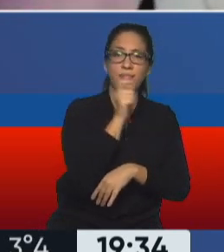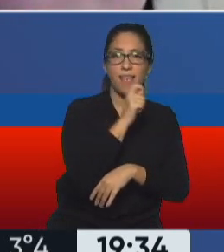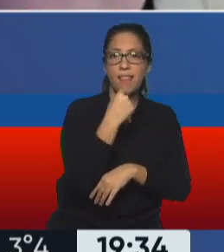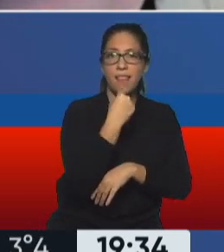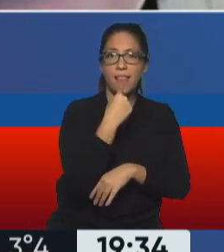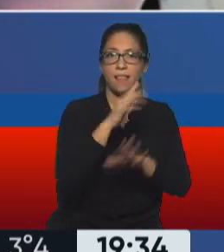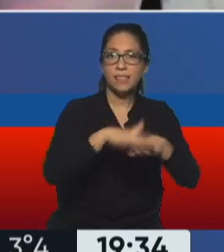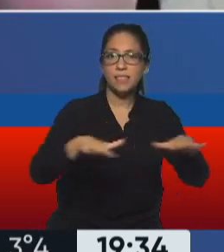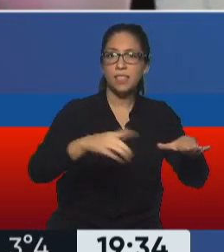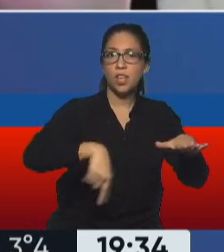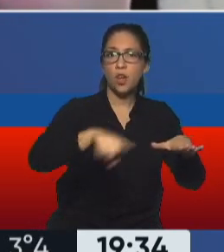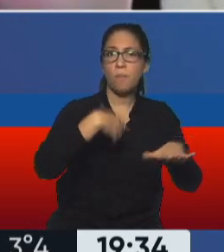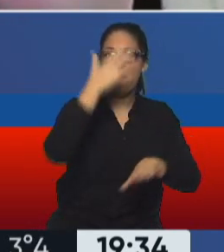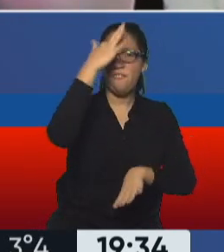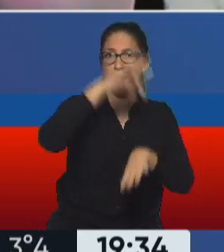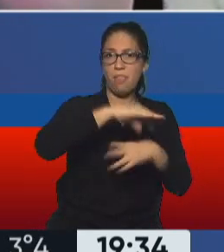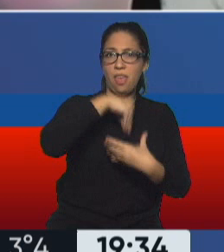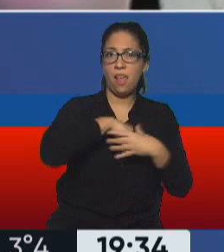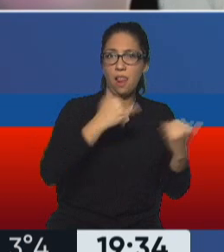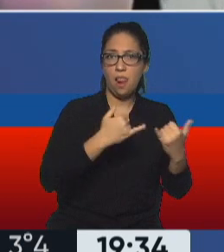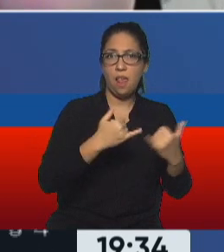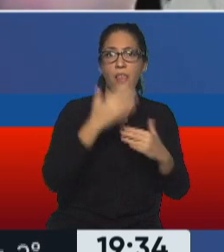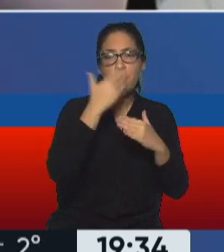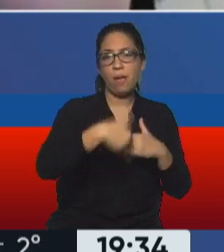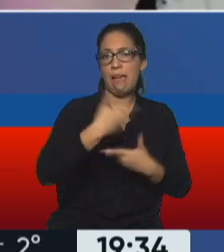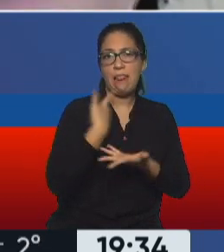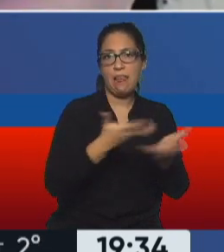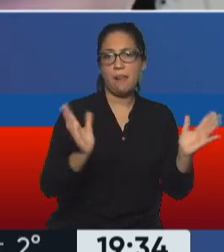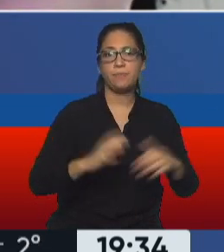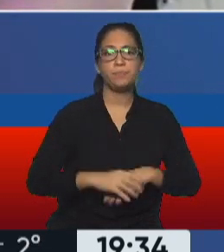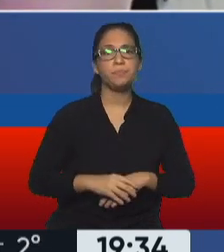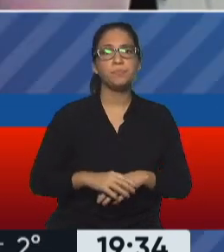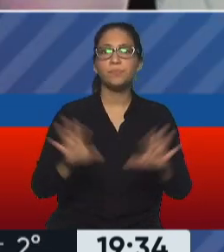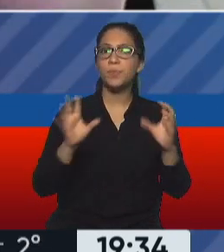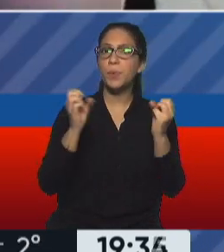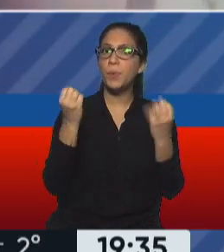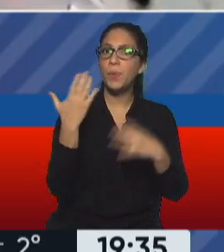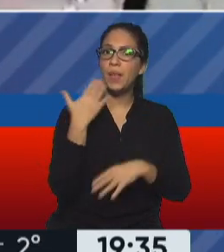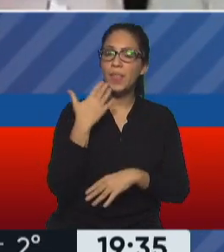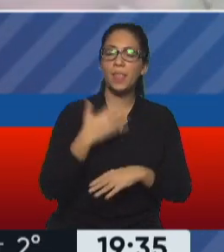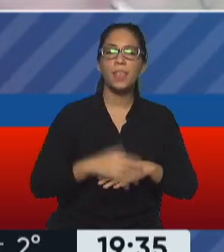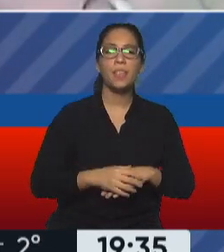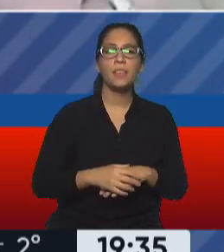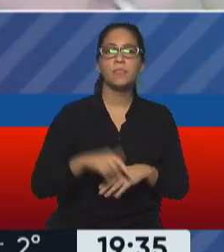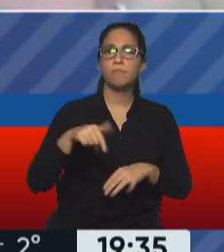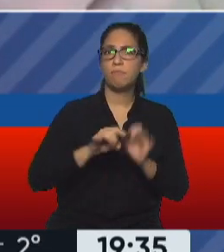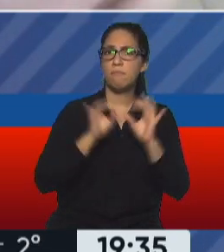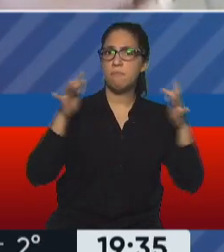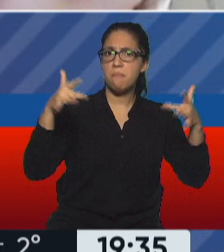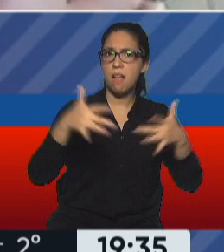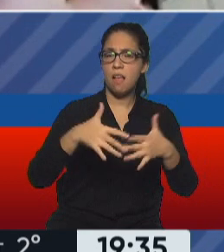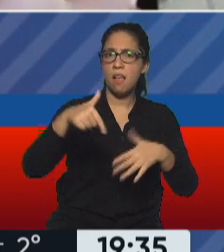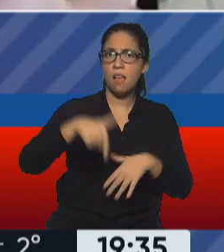sea general en la pediatría. Doctor, buenas tardes. En plena instancia de la pandemia, en donde